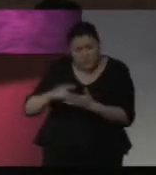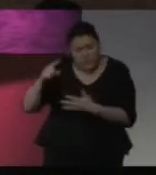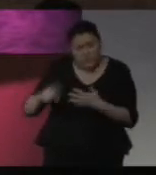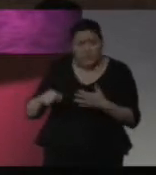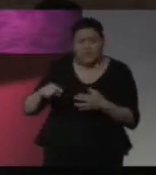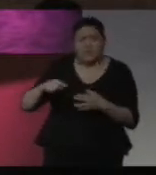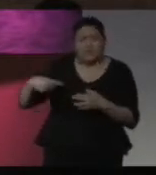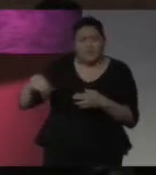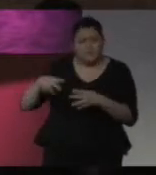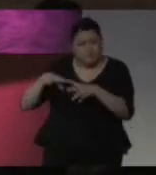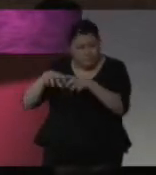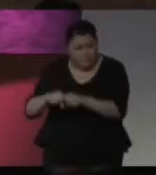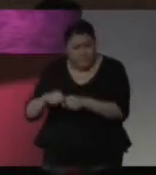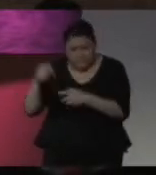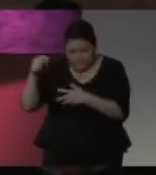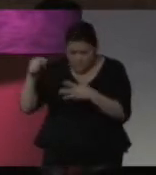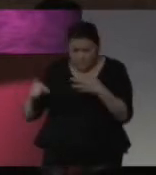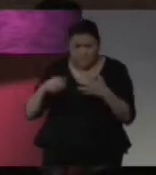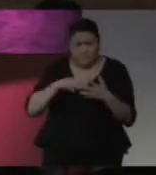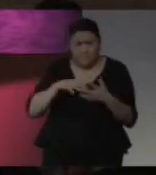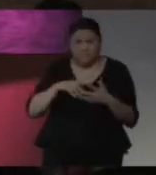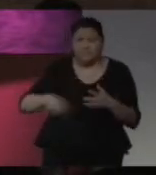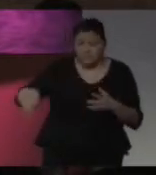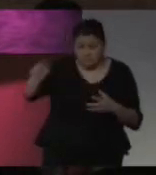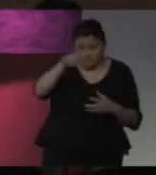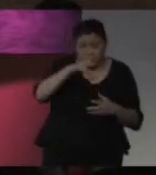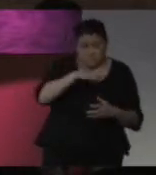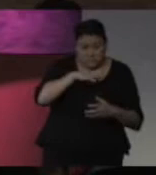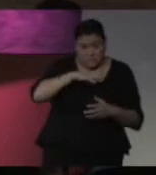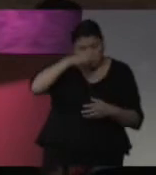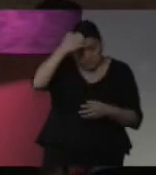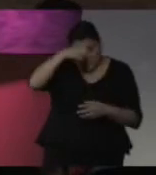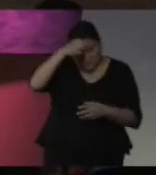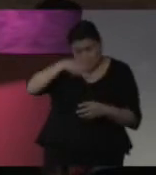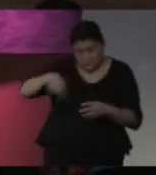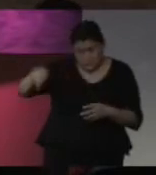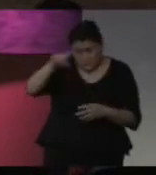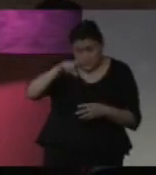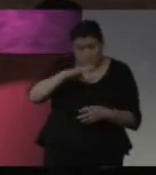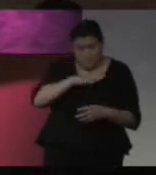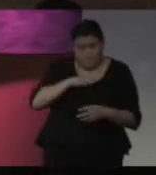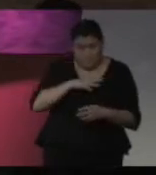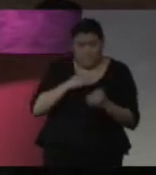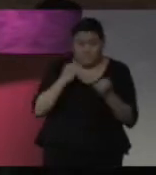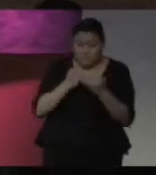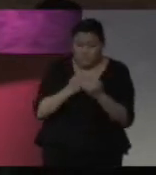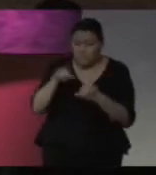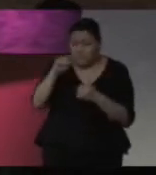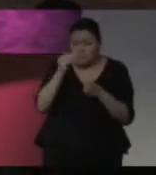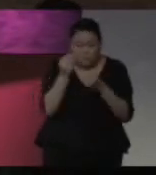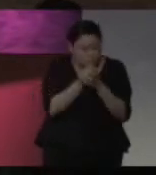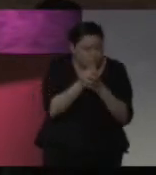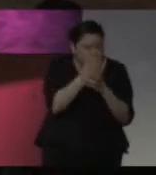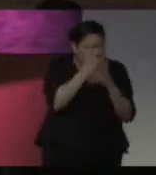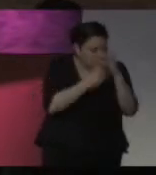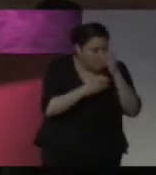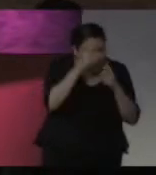colonia. Pero así como ustedes, que son los juristas, han tomado una serie de cursos, debates,